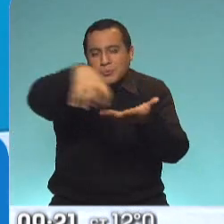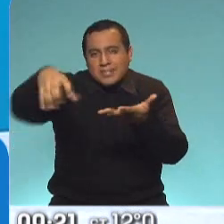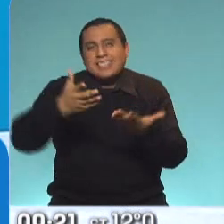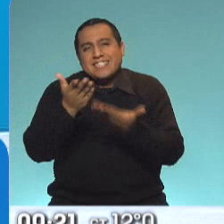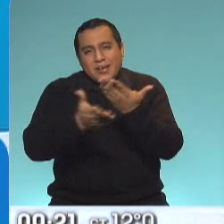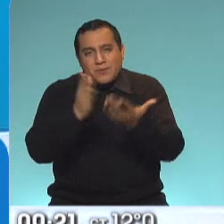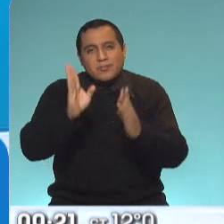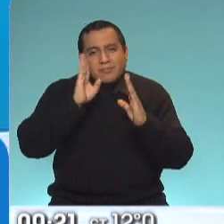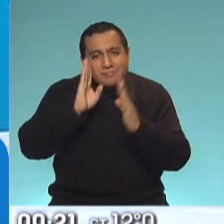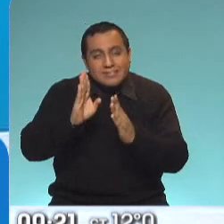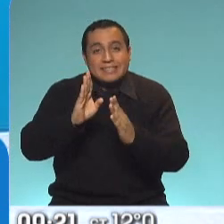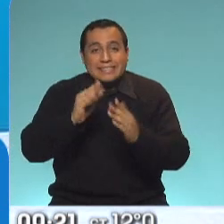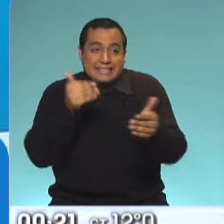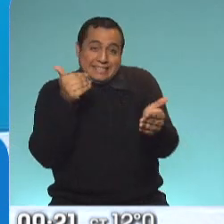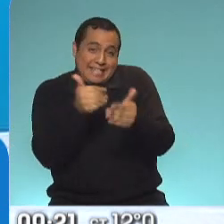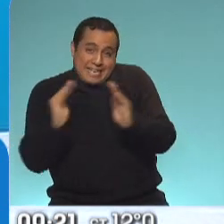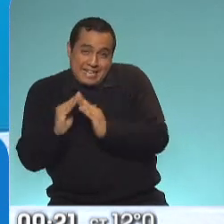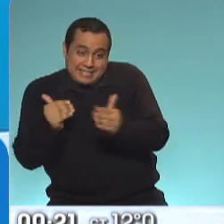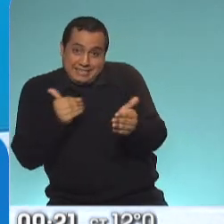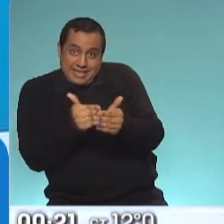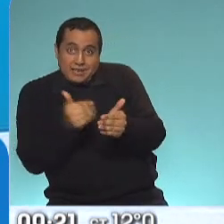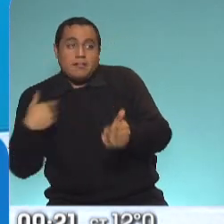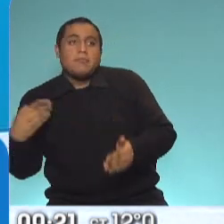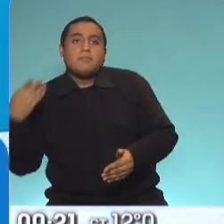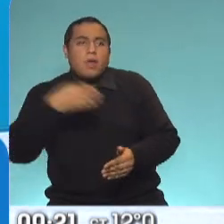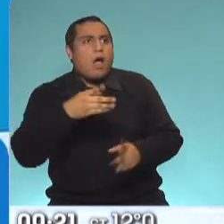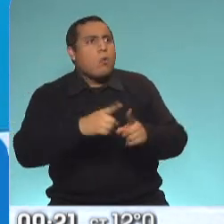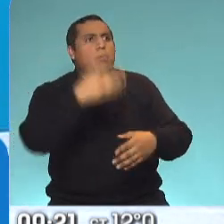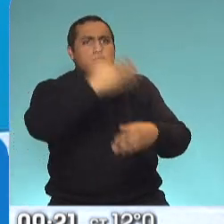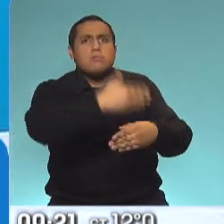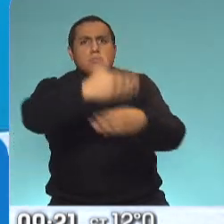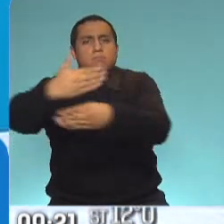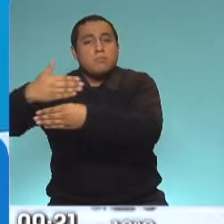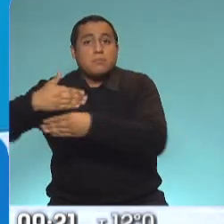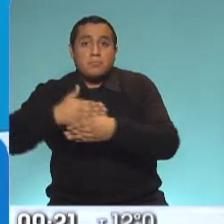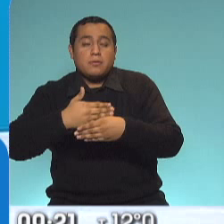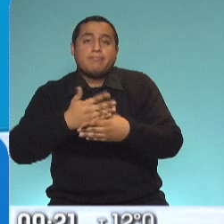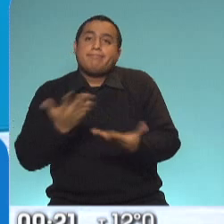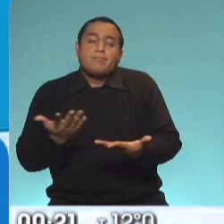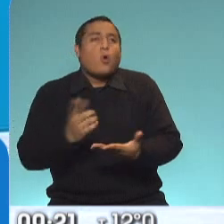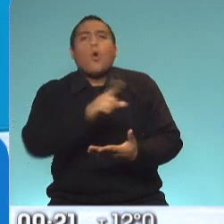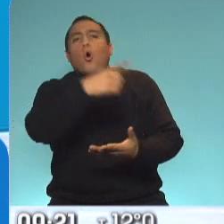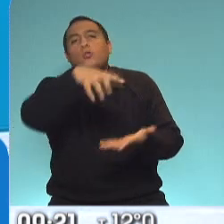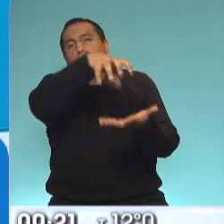servicios de atención próximos a los domicilios. Hay muchos que están cerrados y hay otros que están dedicados